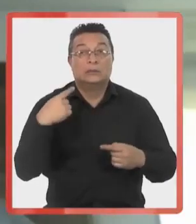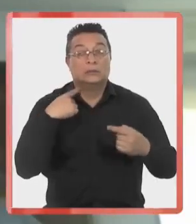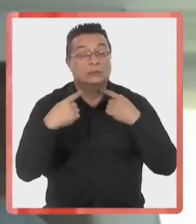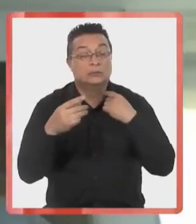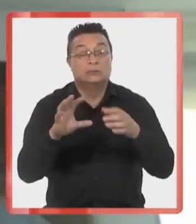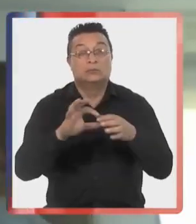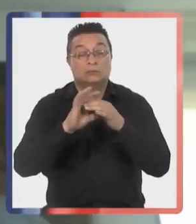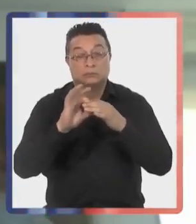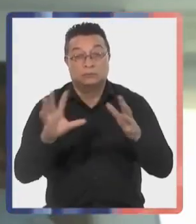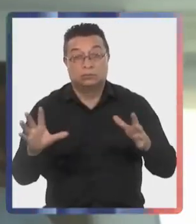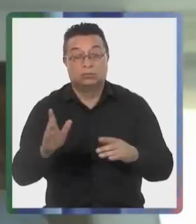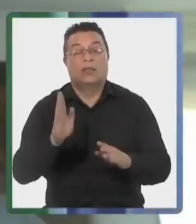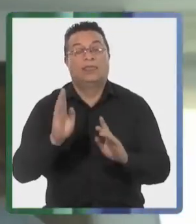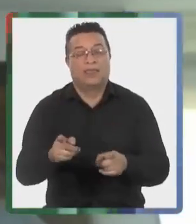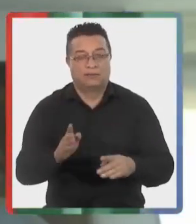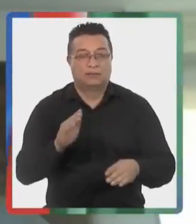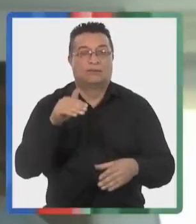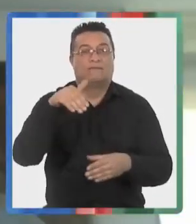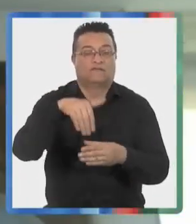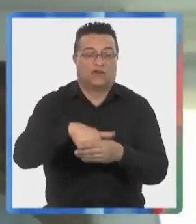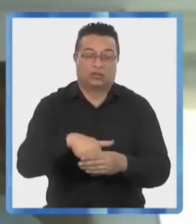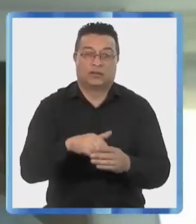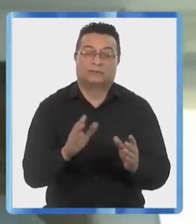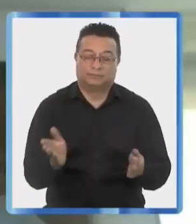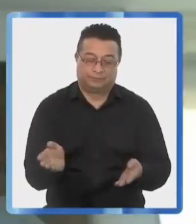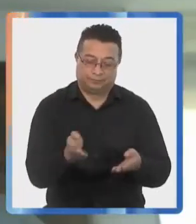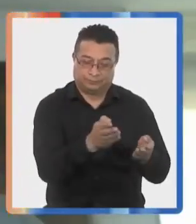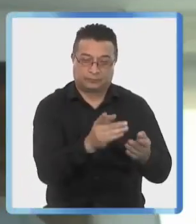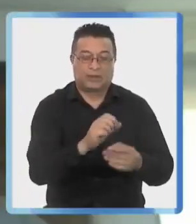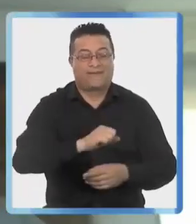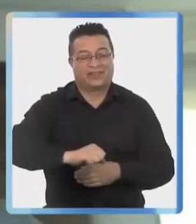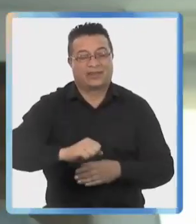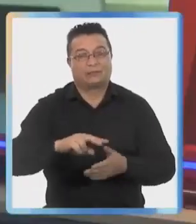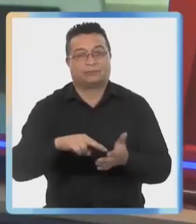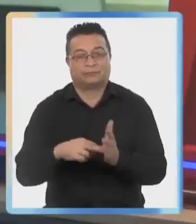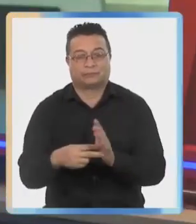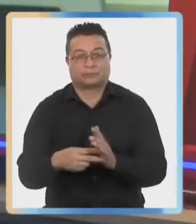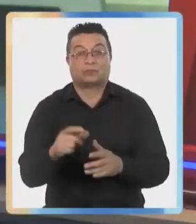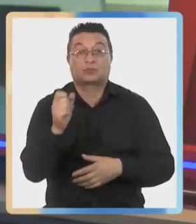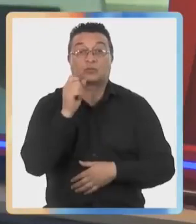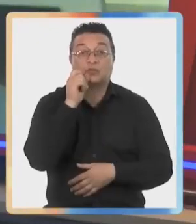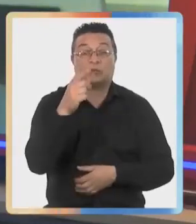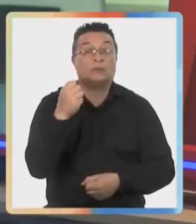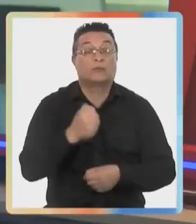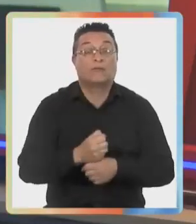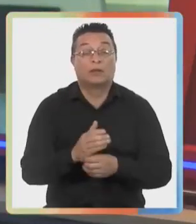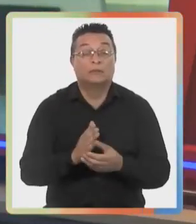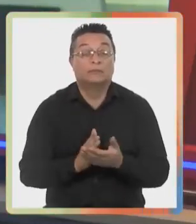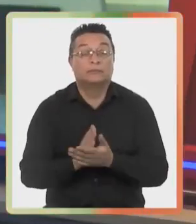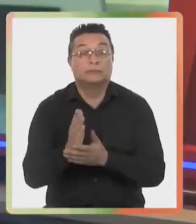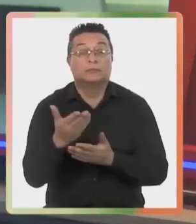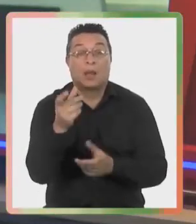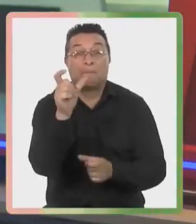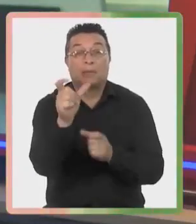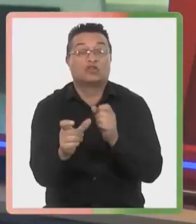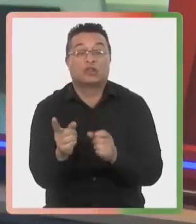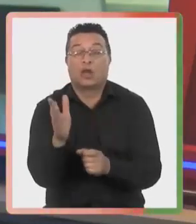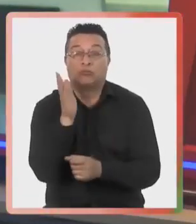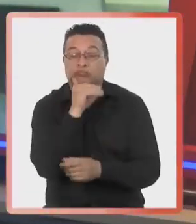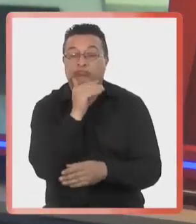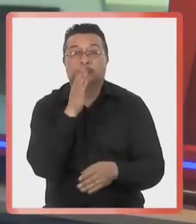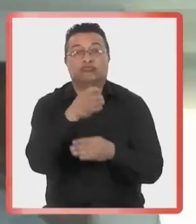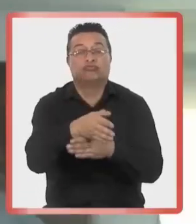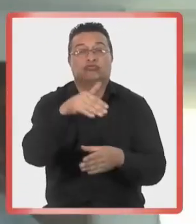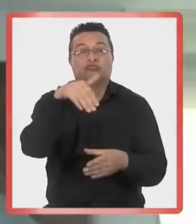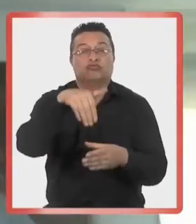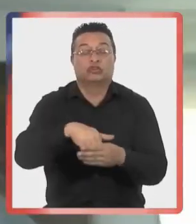grave, que vaya a votar. Esa es la recomendación. Y que se evite problemas. ¿Cuál es el trabajo que se inicia a partir del momento que una persona no acude a